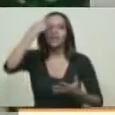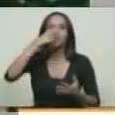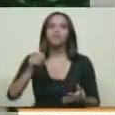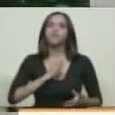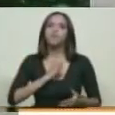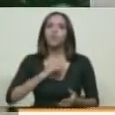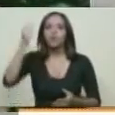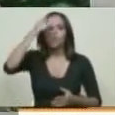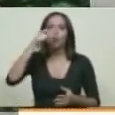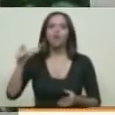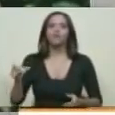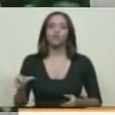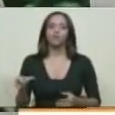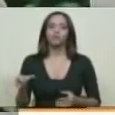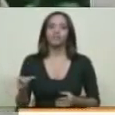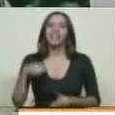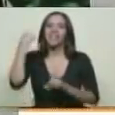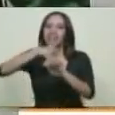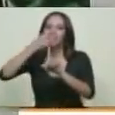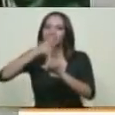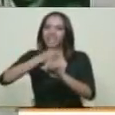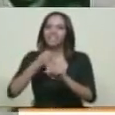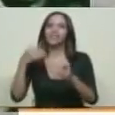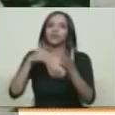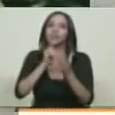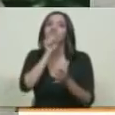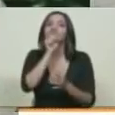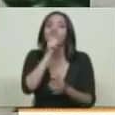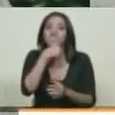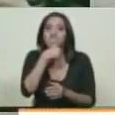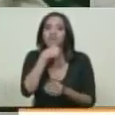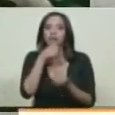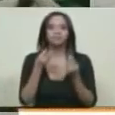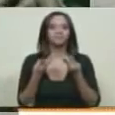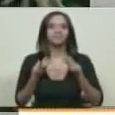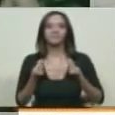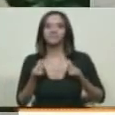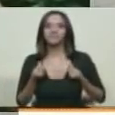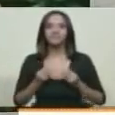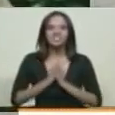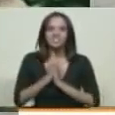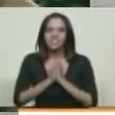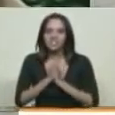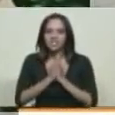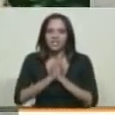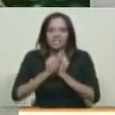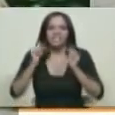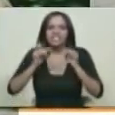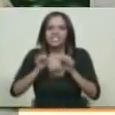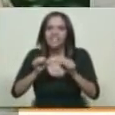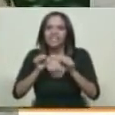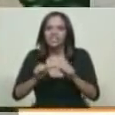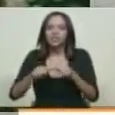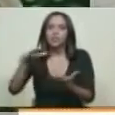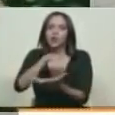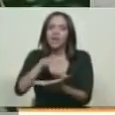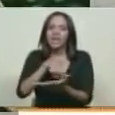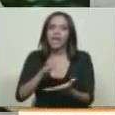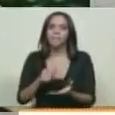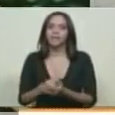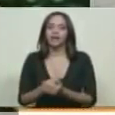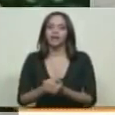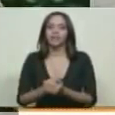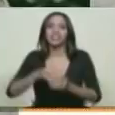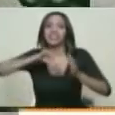pueblo. La batalla contra los viejos vicios que siguen siendo amenaza perenne. La